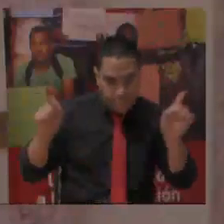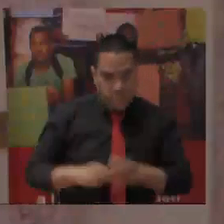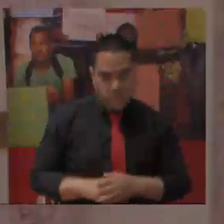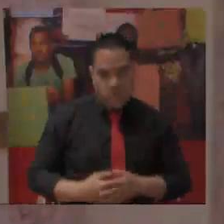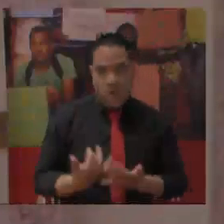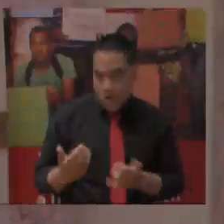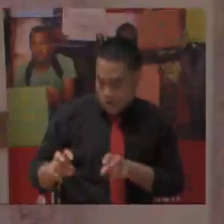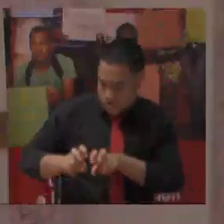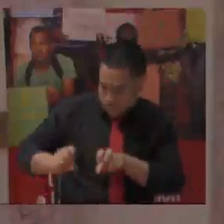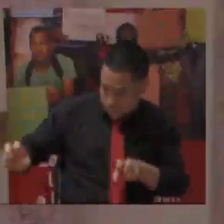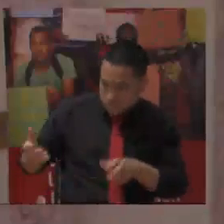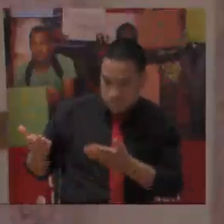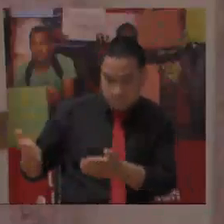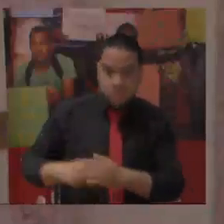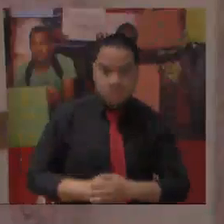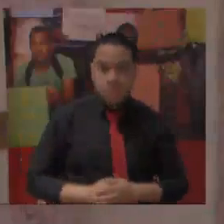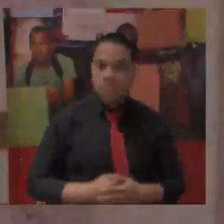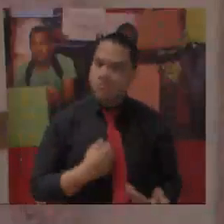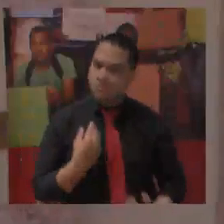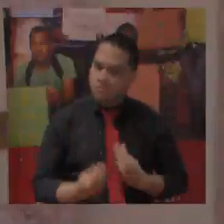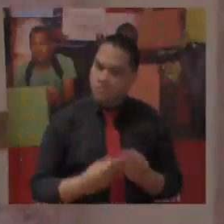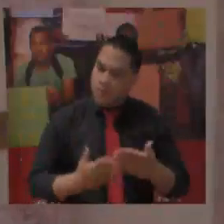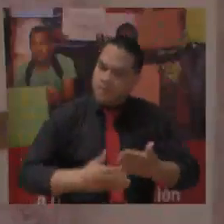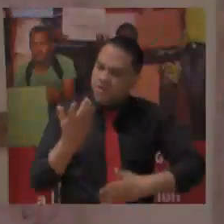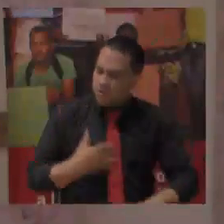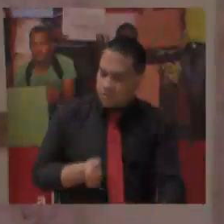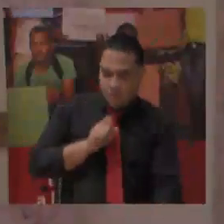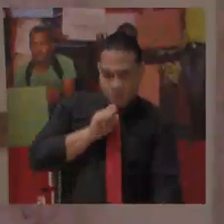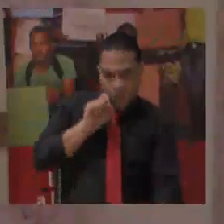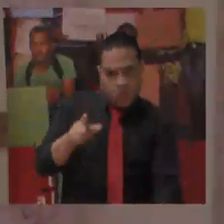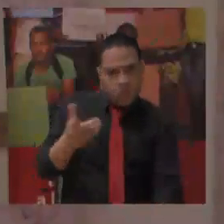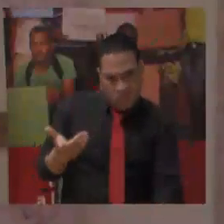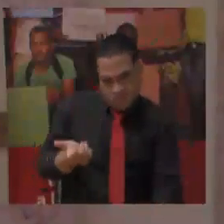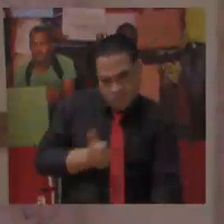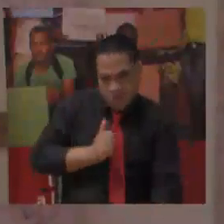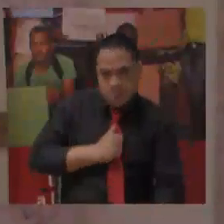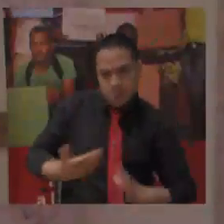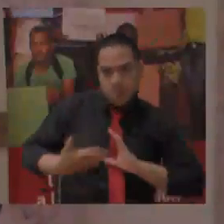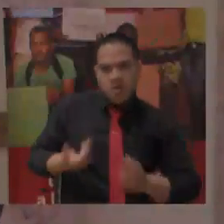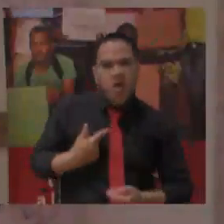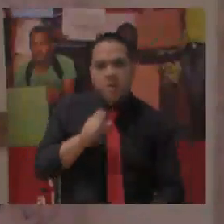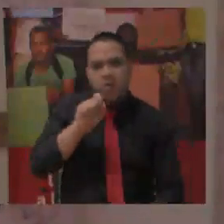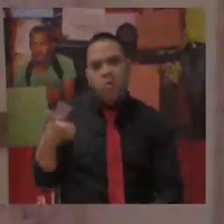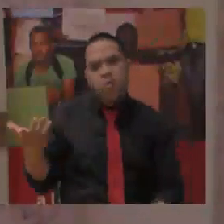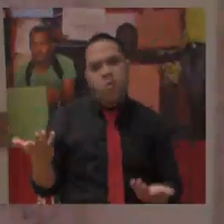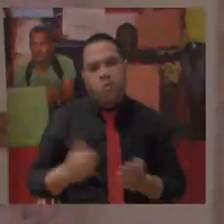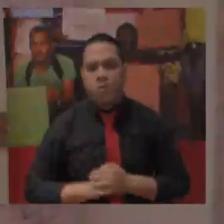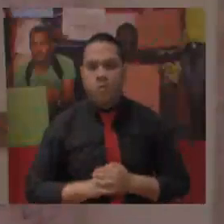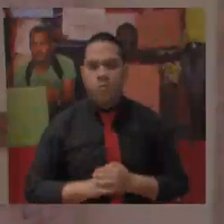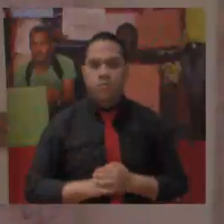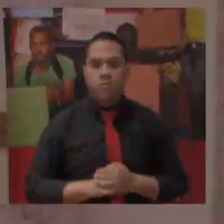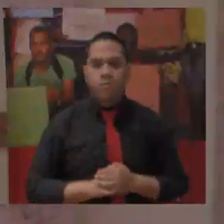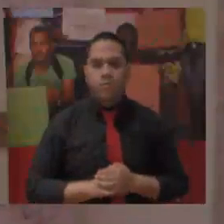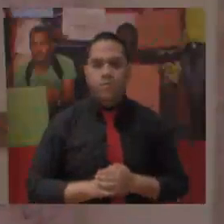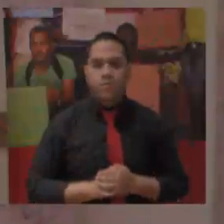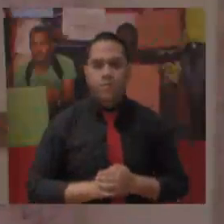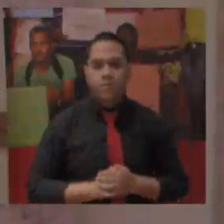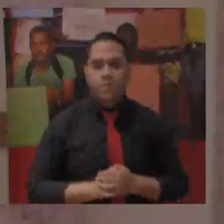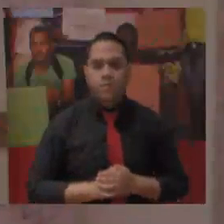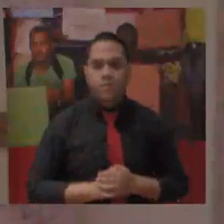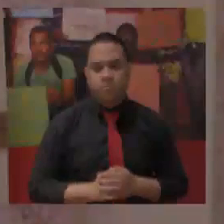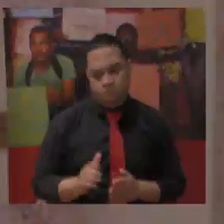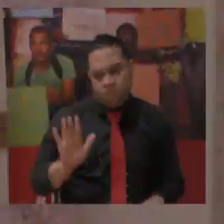acá sentados, quisiera arrancar por una pregunta de índole personal, que más que hablarnos desde